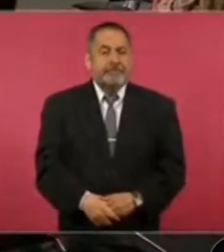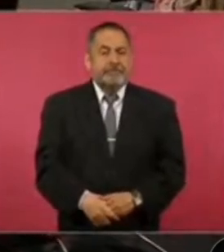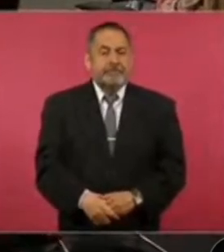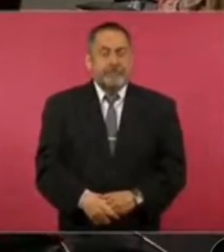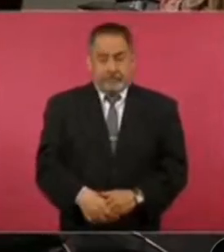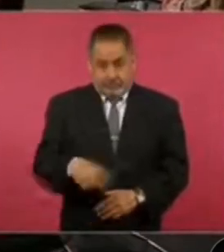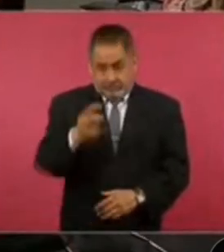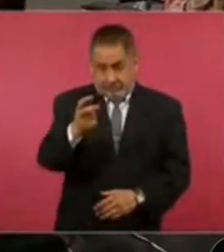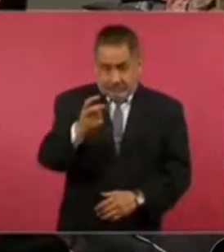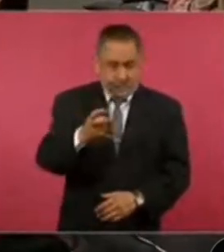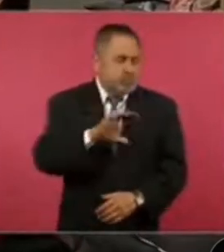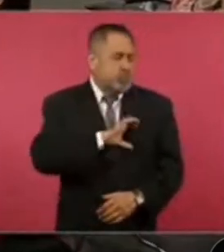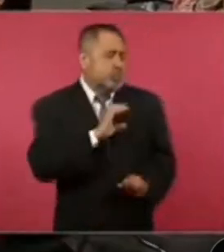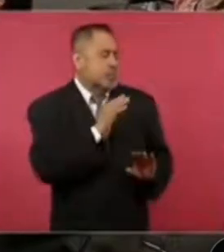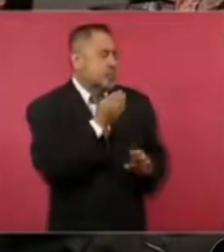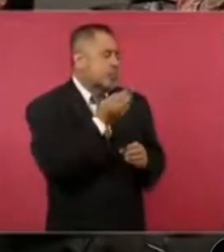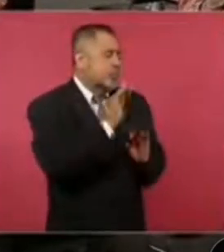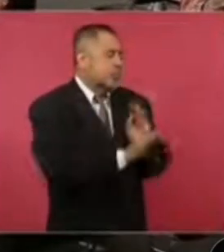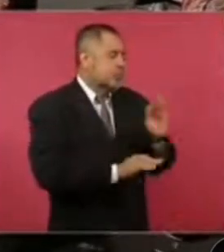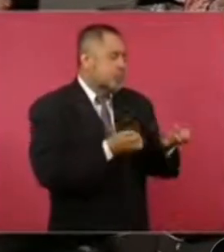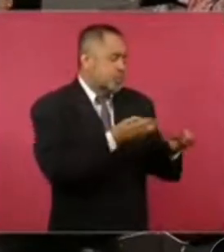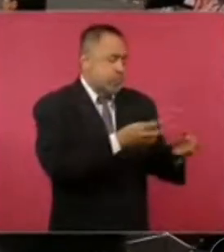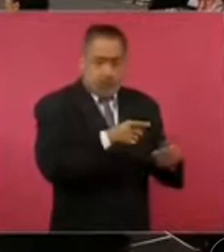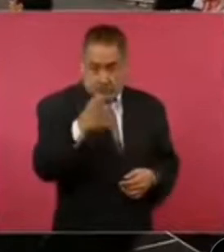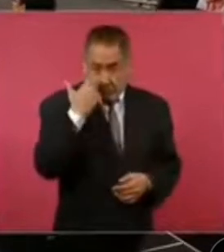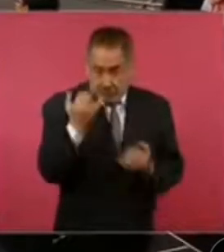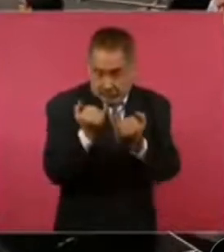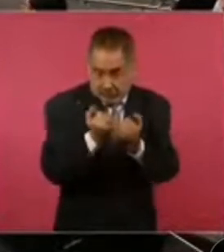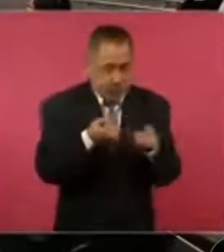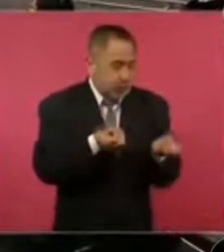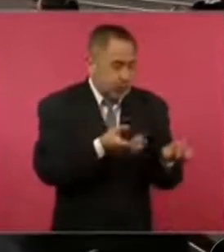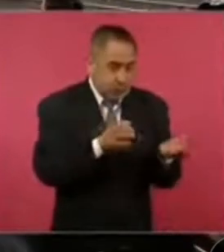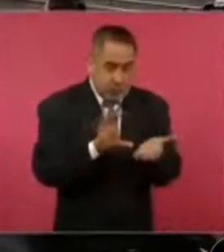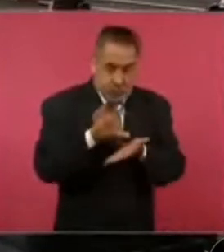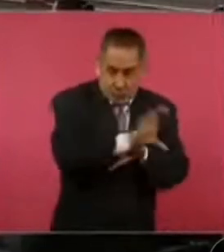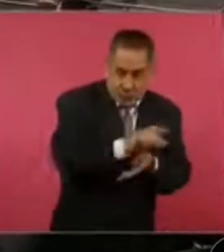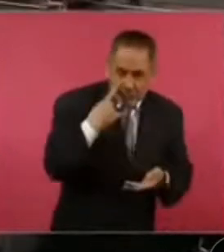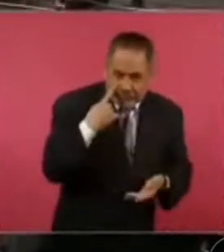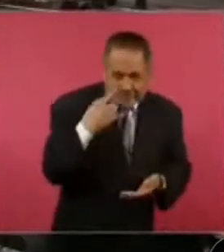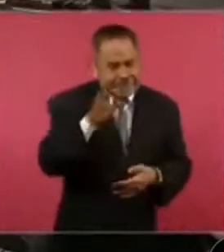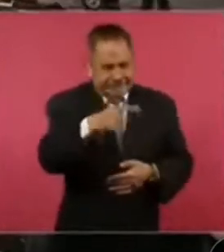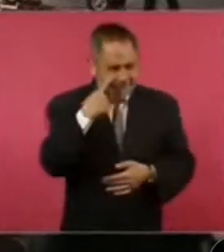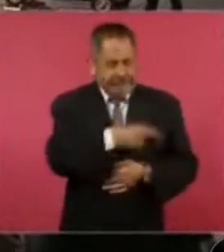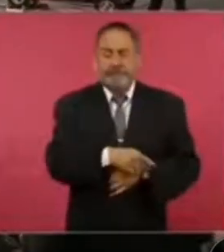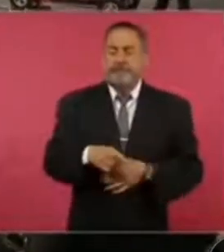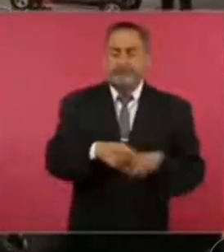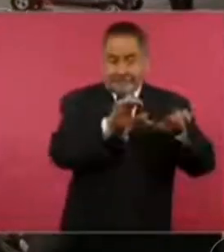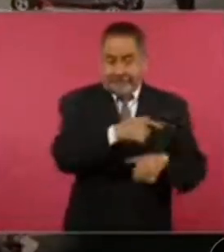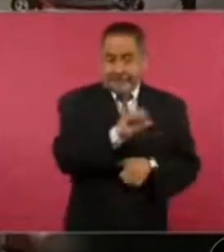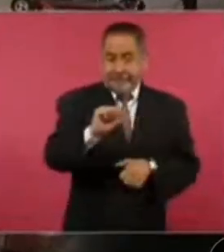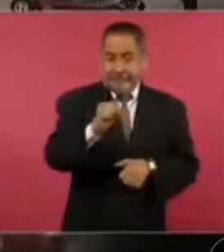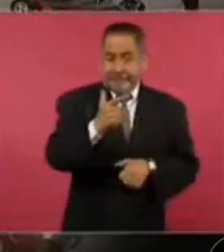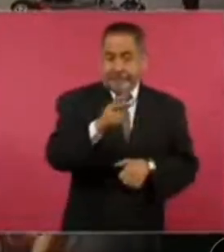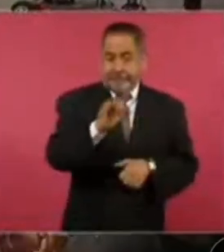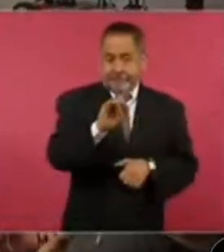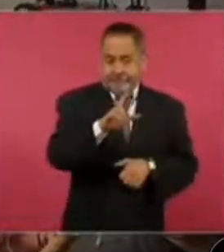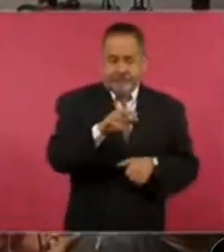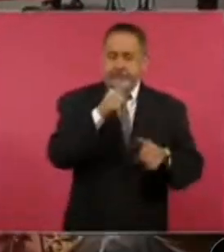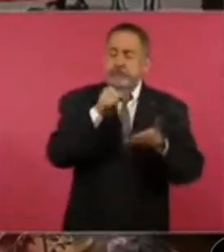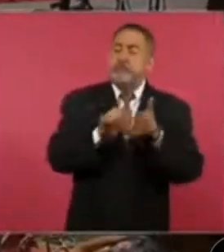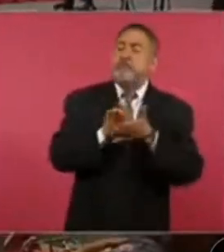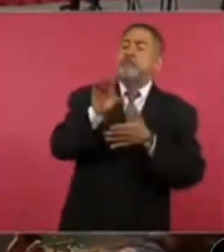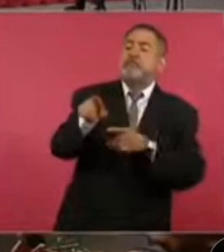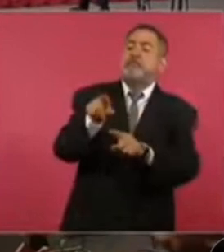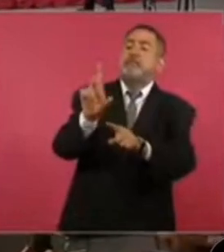¿No quieren ustedes un apapacho? ¿Así? Dice don Carlos, en relación